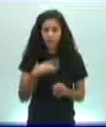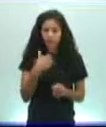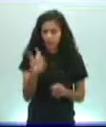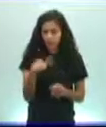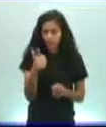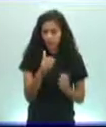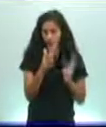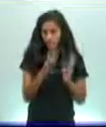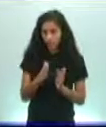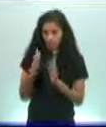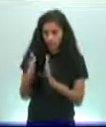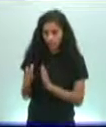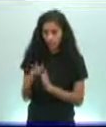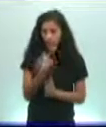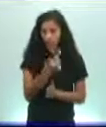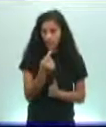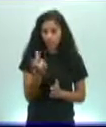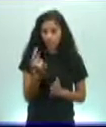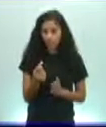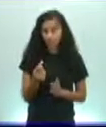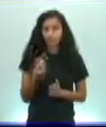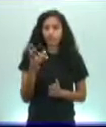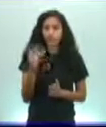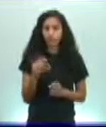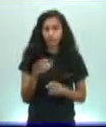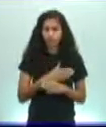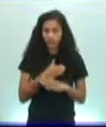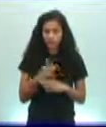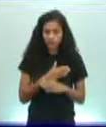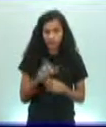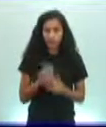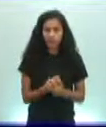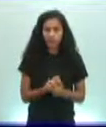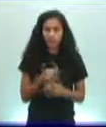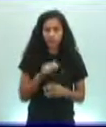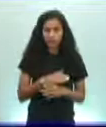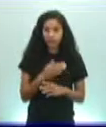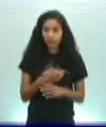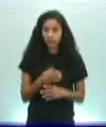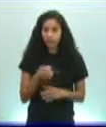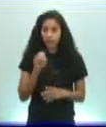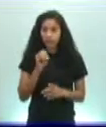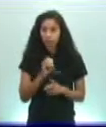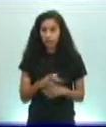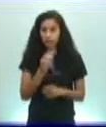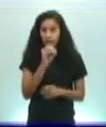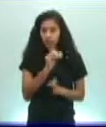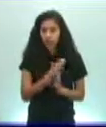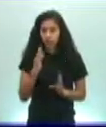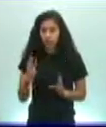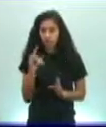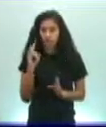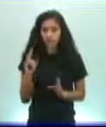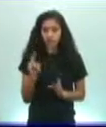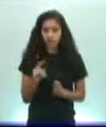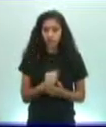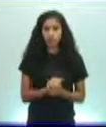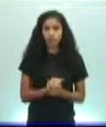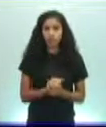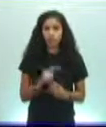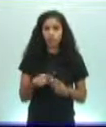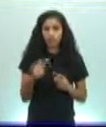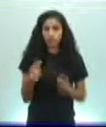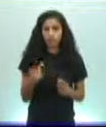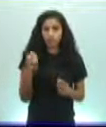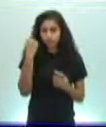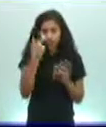columnas, encabezadas cada una por una cifra diferente, desde 0 hasta 9, que la identifica. Por lo